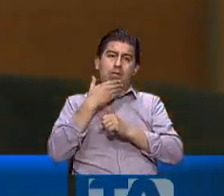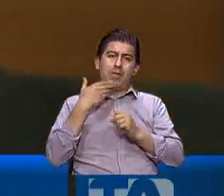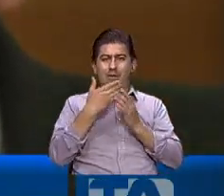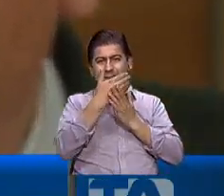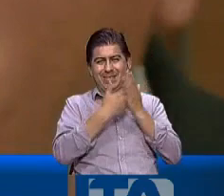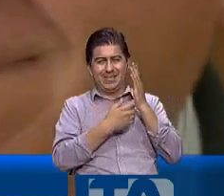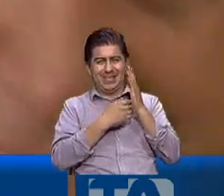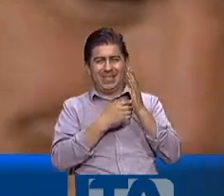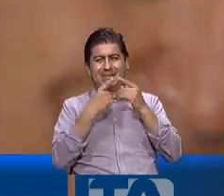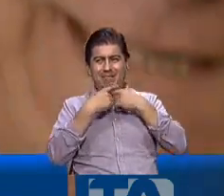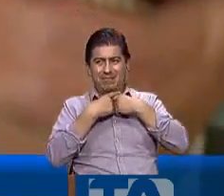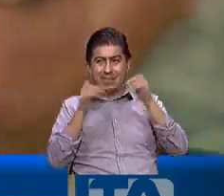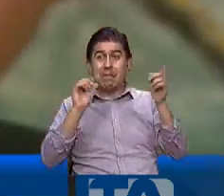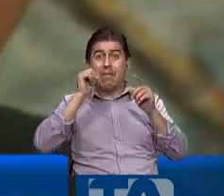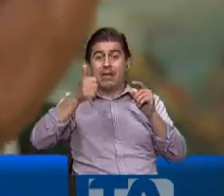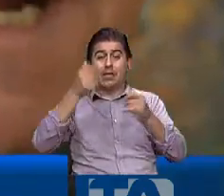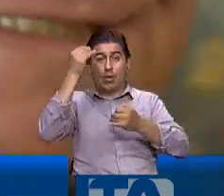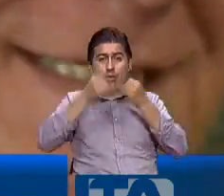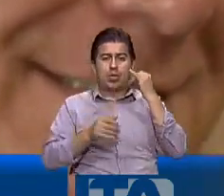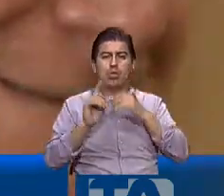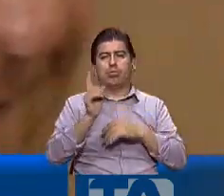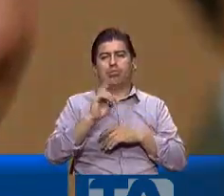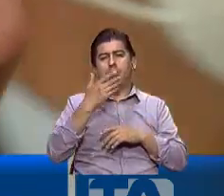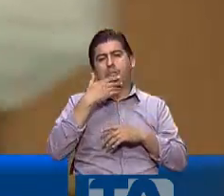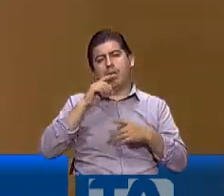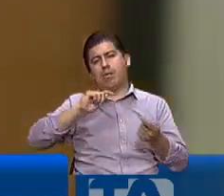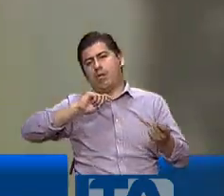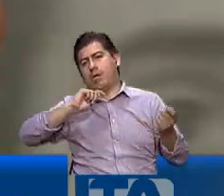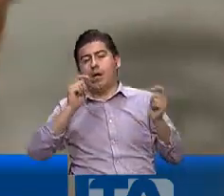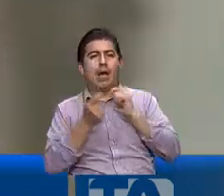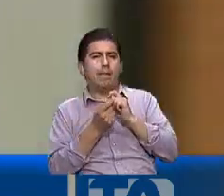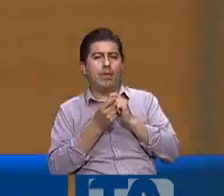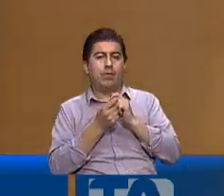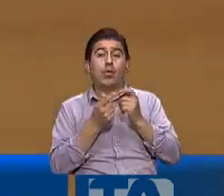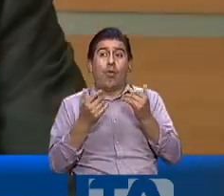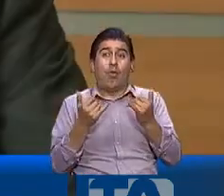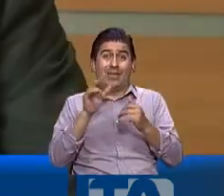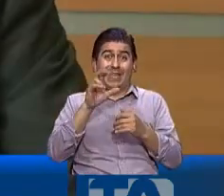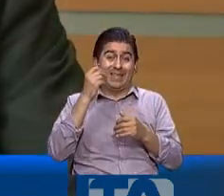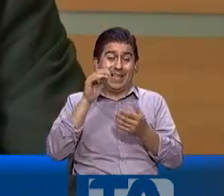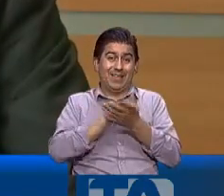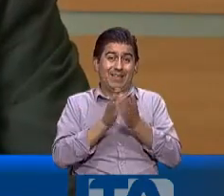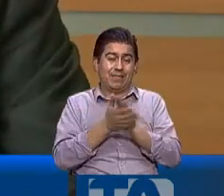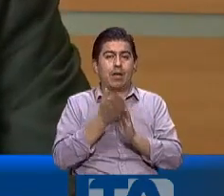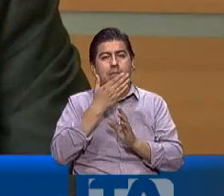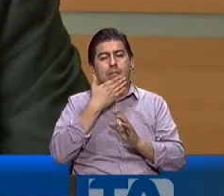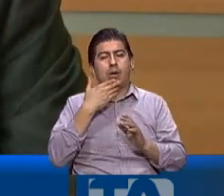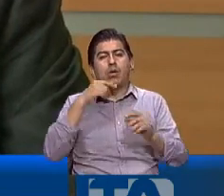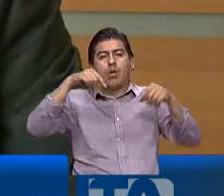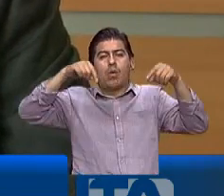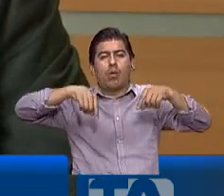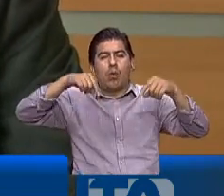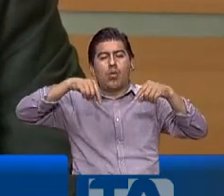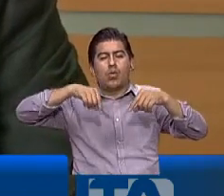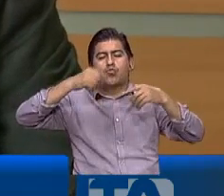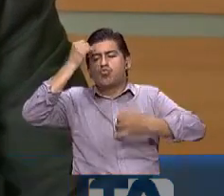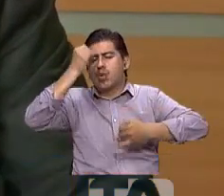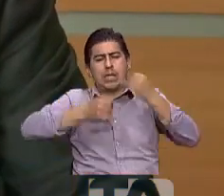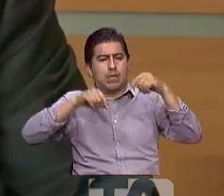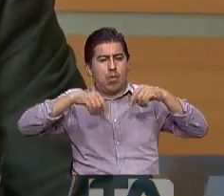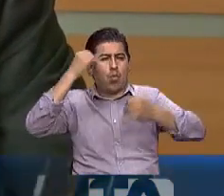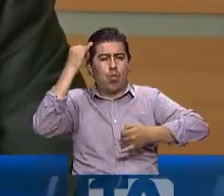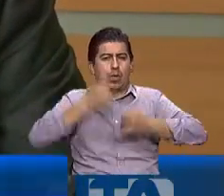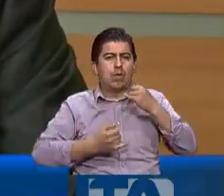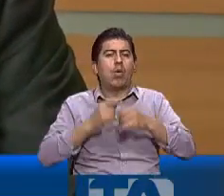acuerdo ministerial vigente que determina el 30 de noviembre como fecha tope. Que por esta única vez,